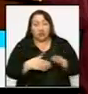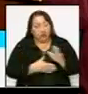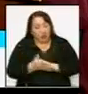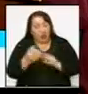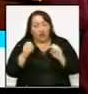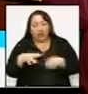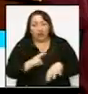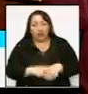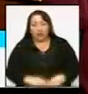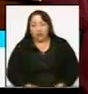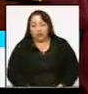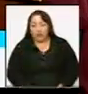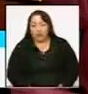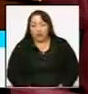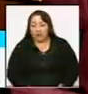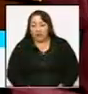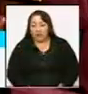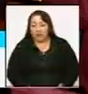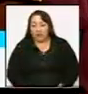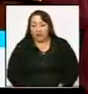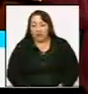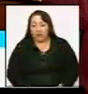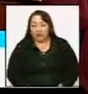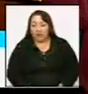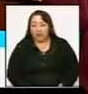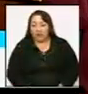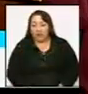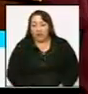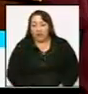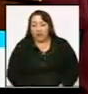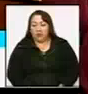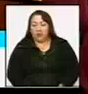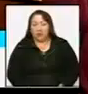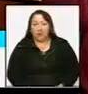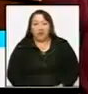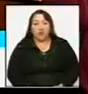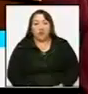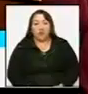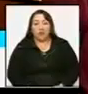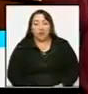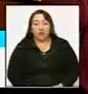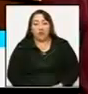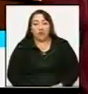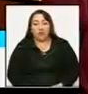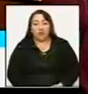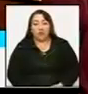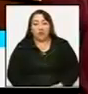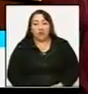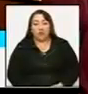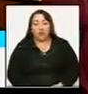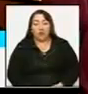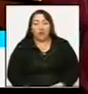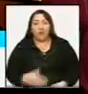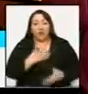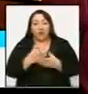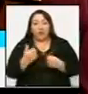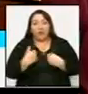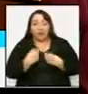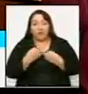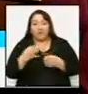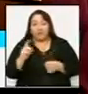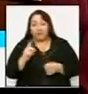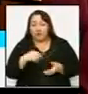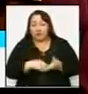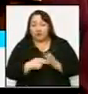que vaya y renuncie ante su partido, y eso en teoría es suficiente. El problema que tenemos es que, y es la preocupación que tienen varios, es